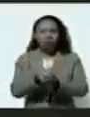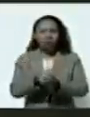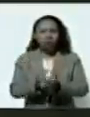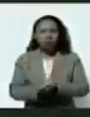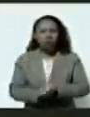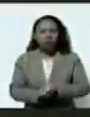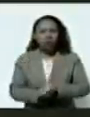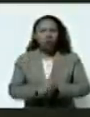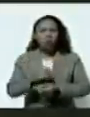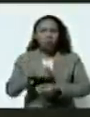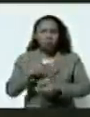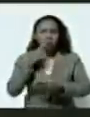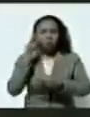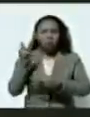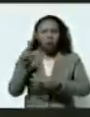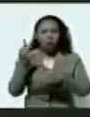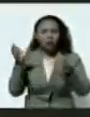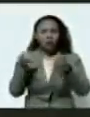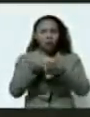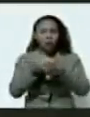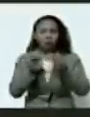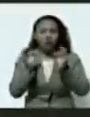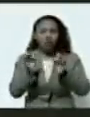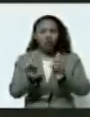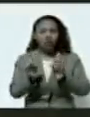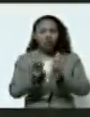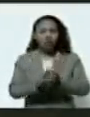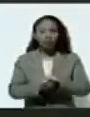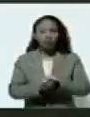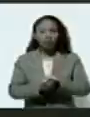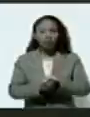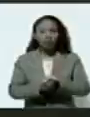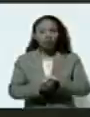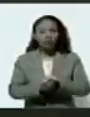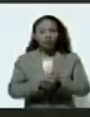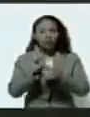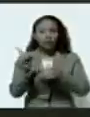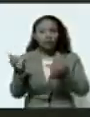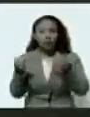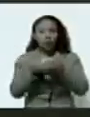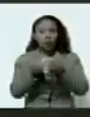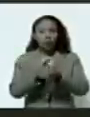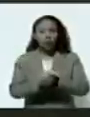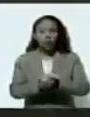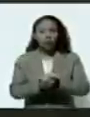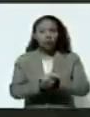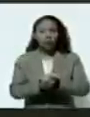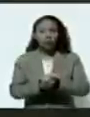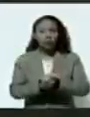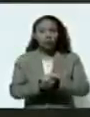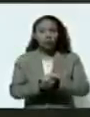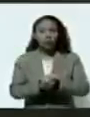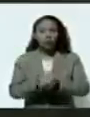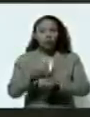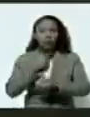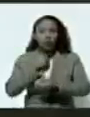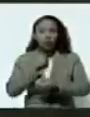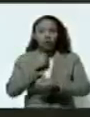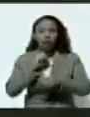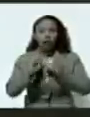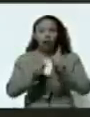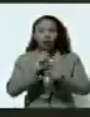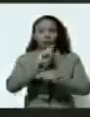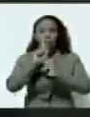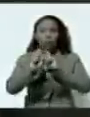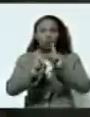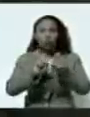Sería bueno ver una foto de esa reunión, la foto oficial de esa reunión. Con mucho gusto contestaremos algunas preguntas.